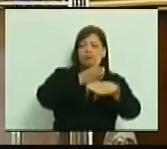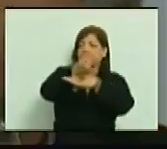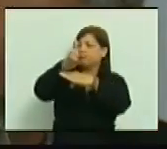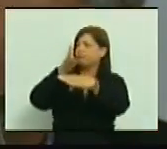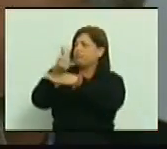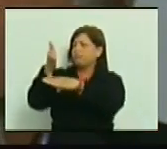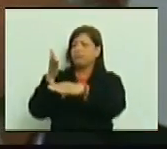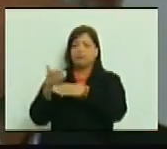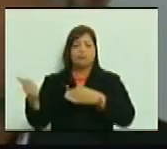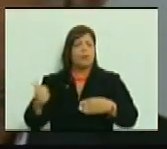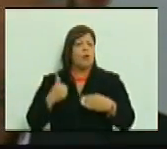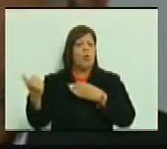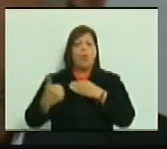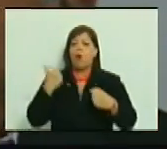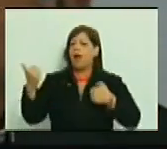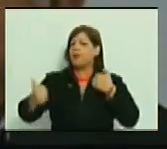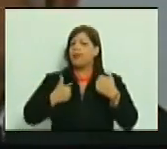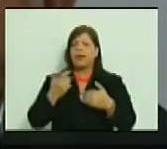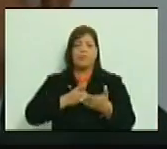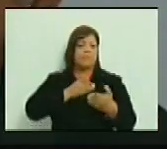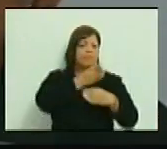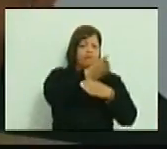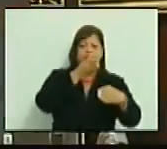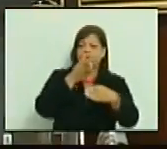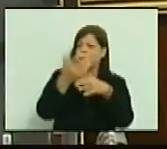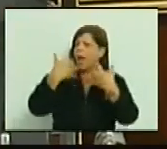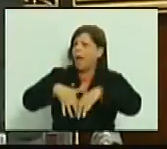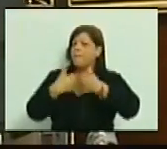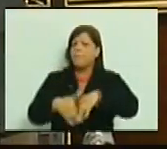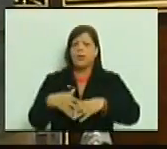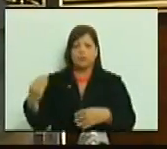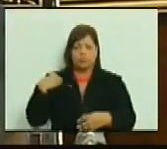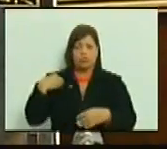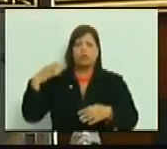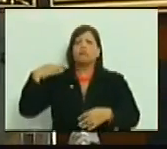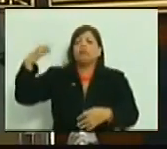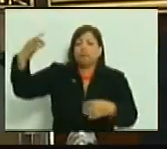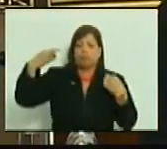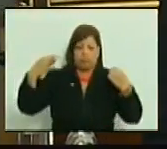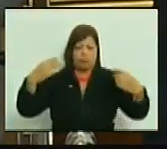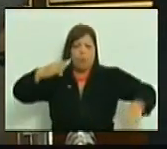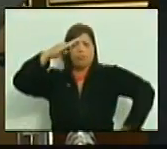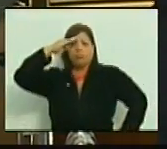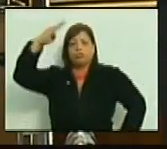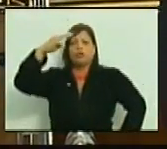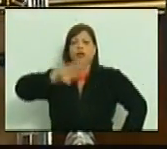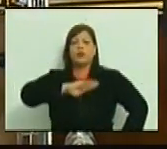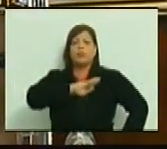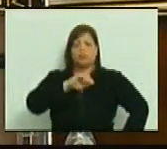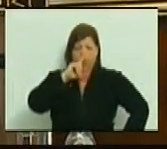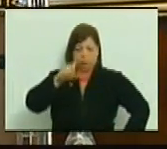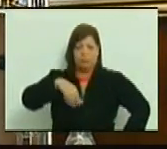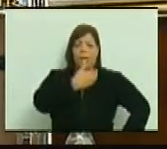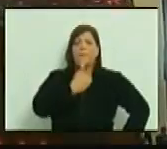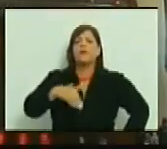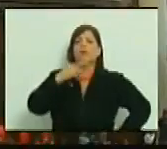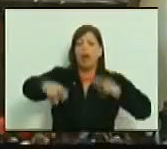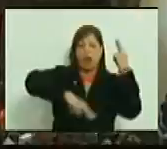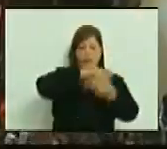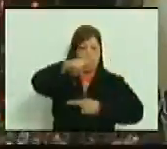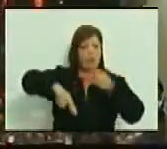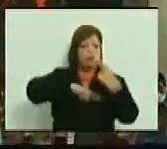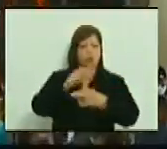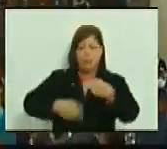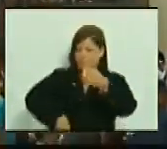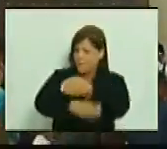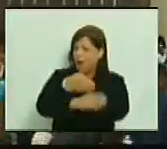cualquier predio, a cualquier planta, a cualquier empresa, aquí estamos los soldados del presidente Nicolás Maduro y de la revolución y de nuestro